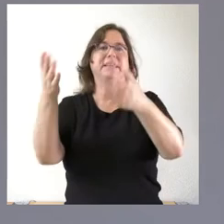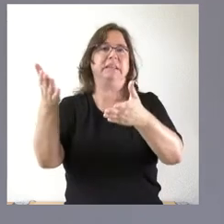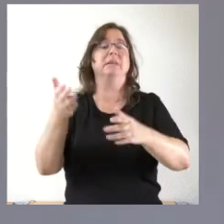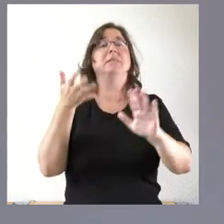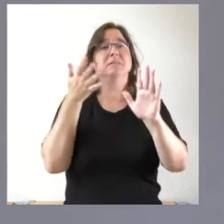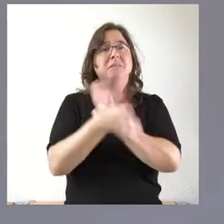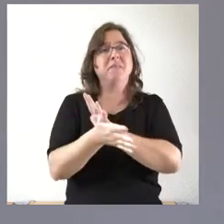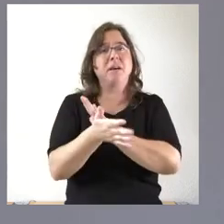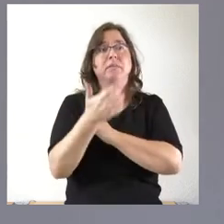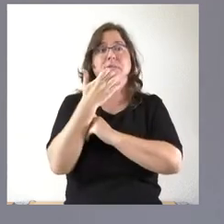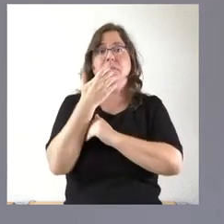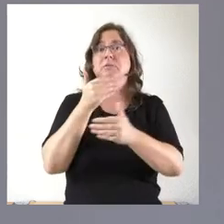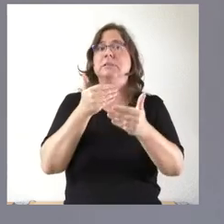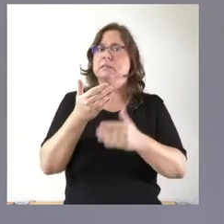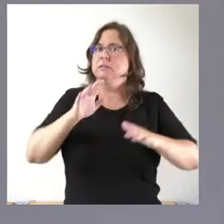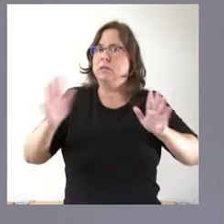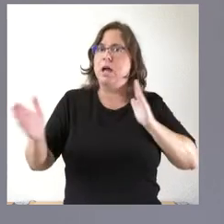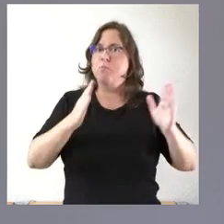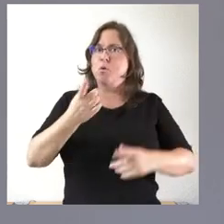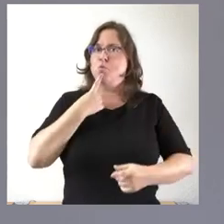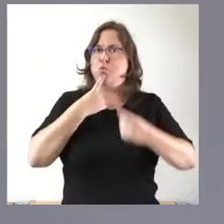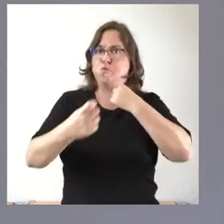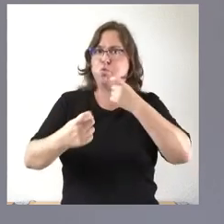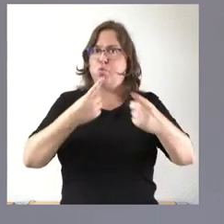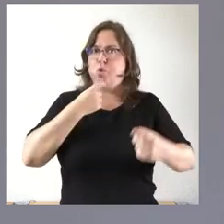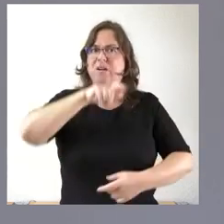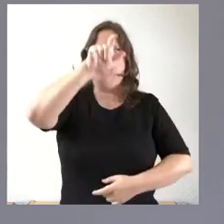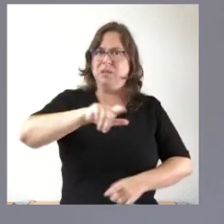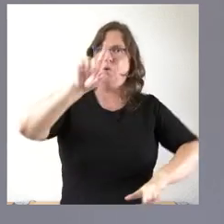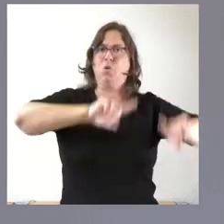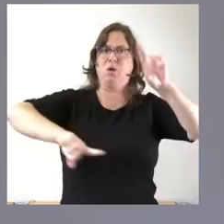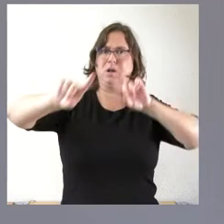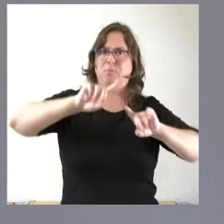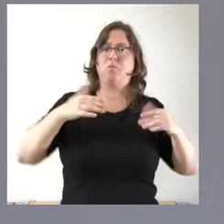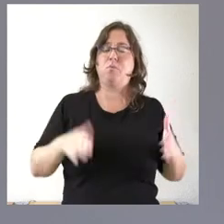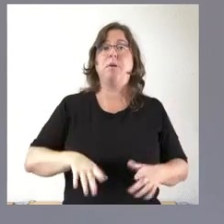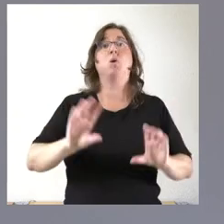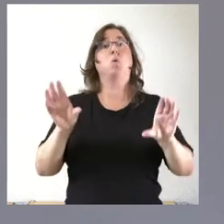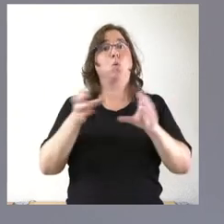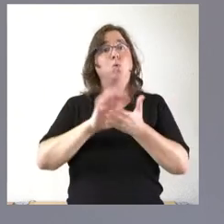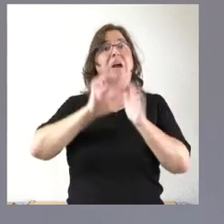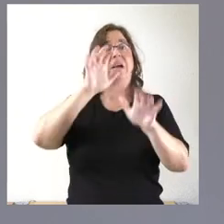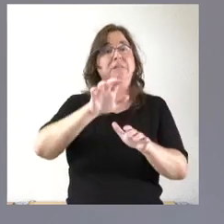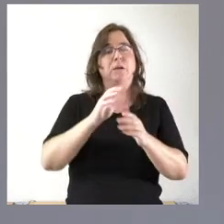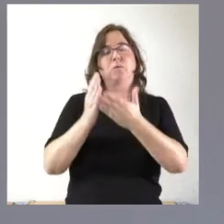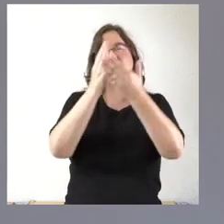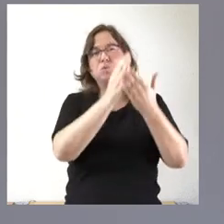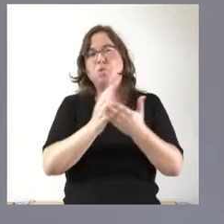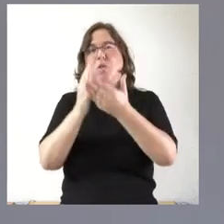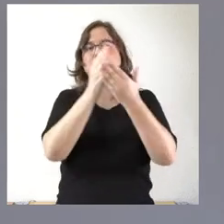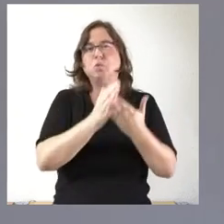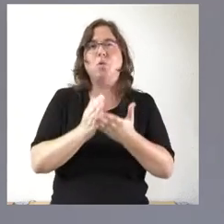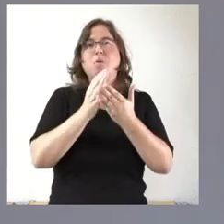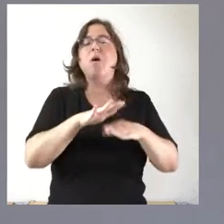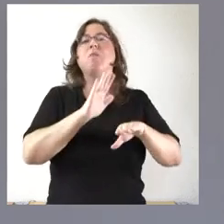que, en un momento de tanta dificultad como el que atravesamos, donde tantas personas pasan problemas, pues la Junta de Castilla y León pueda hacer sus estudios y sus conocimientos en